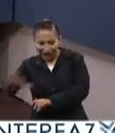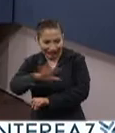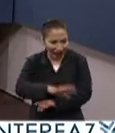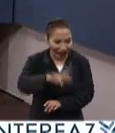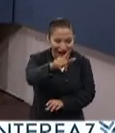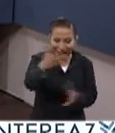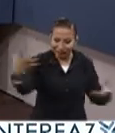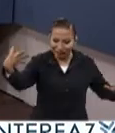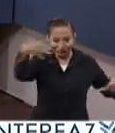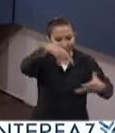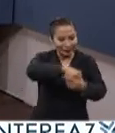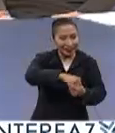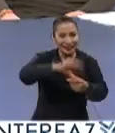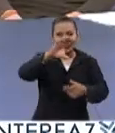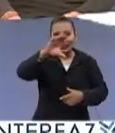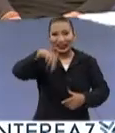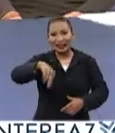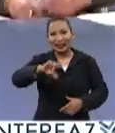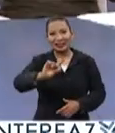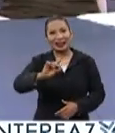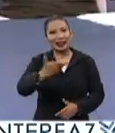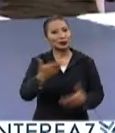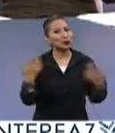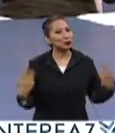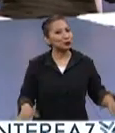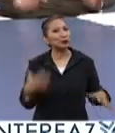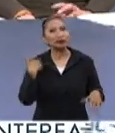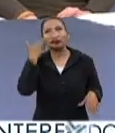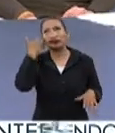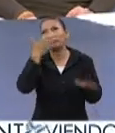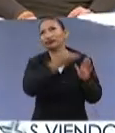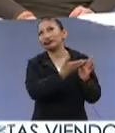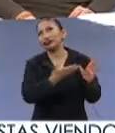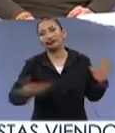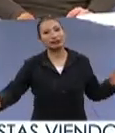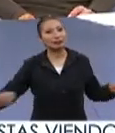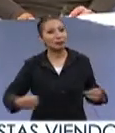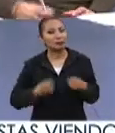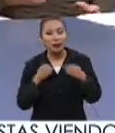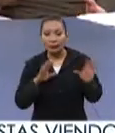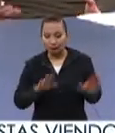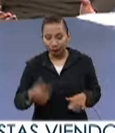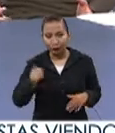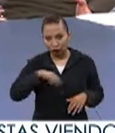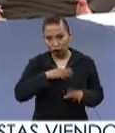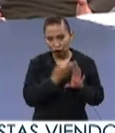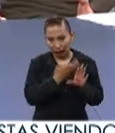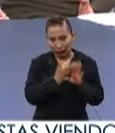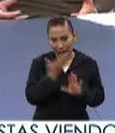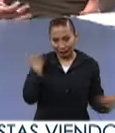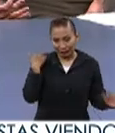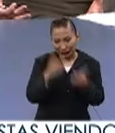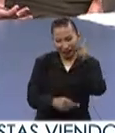sectores que cubre la Comisión Nacional de los Derechos Humanos y nos llevaríamos toda la vida. Estábamos platicando un poco de la infancia,